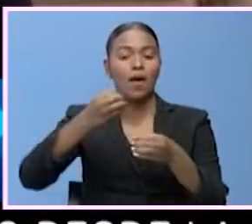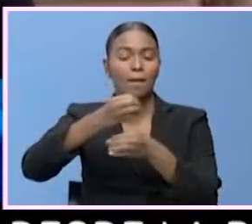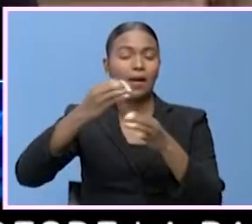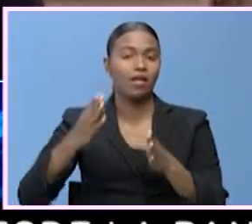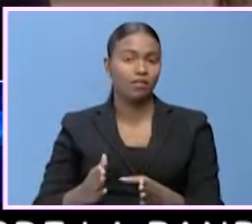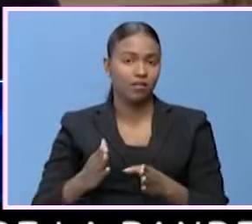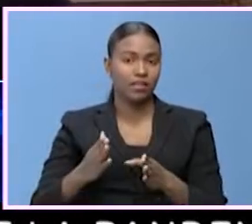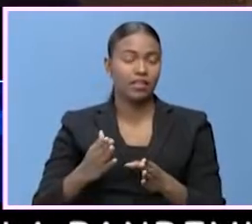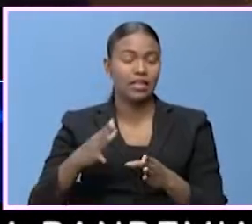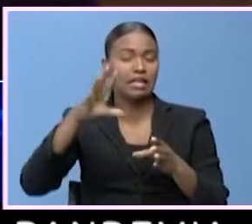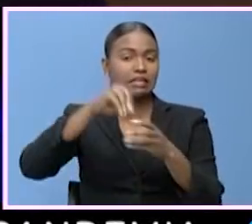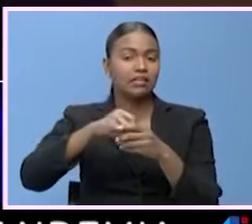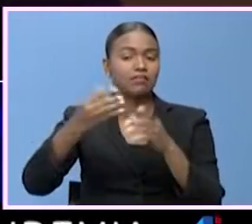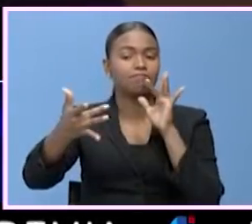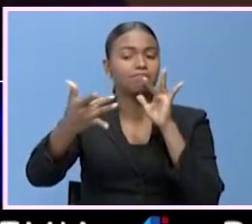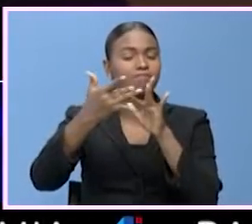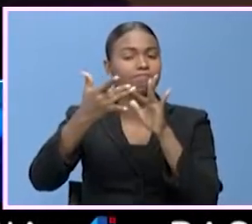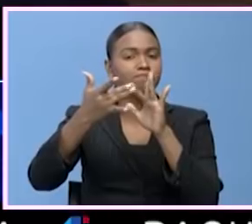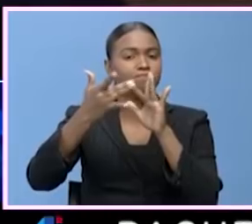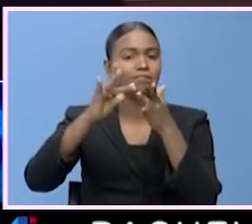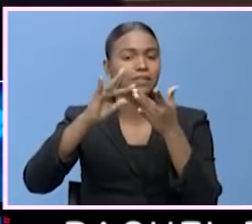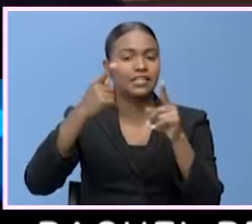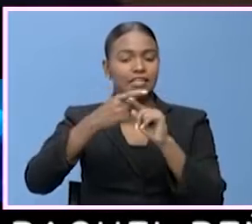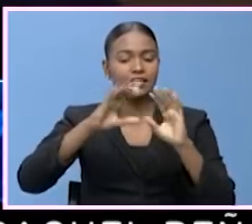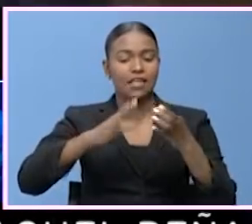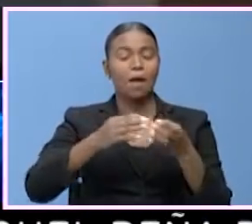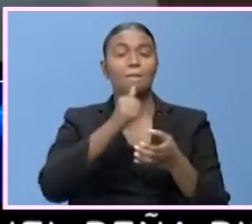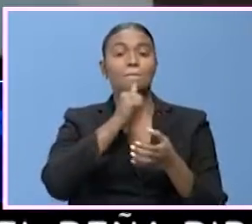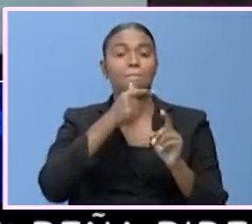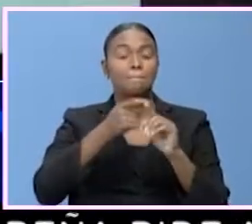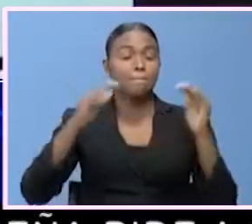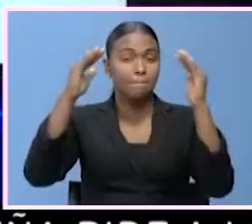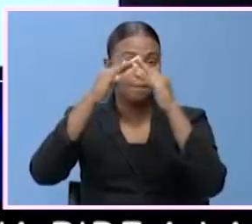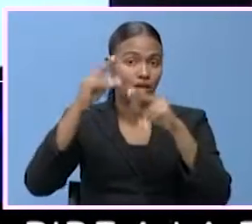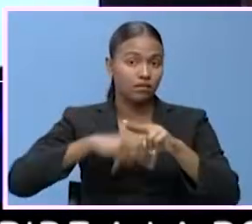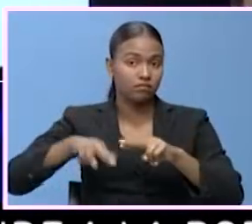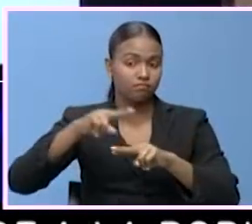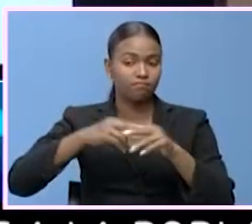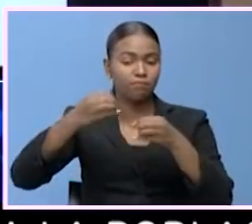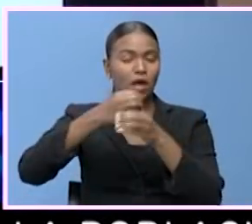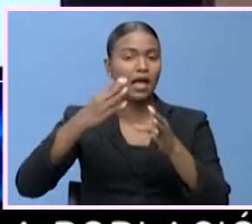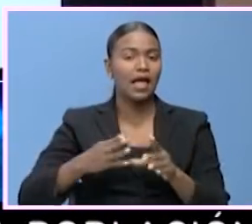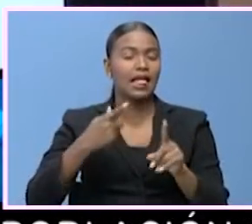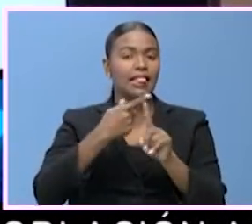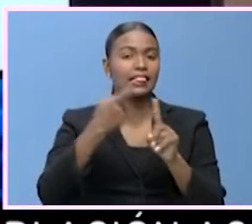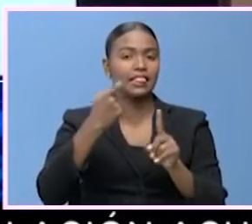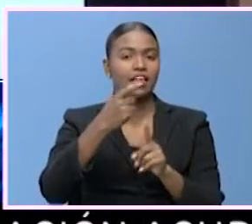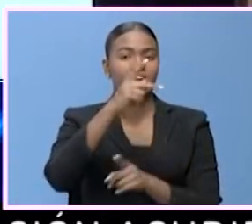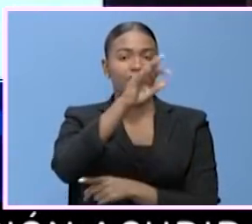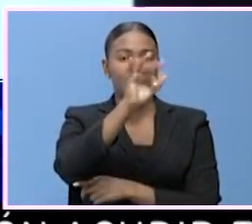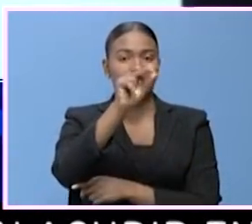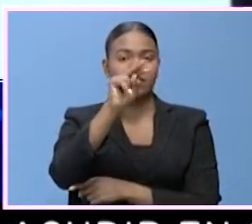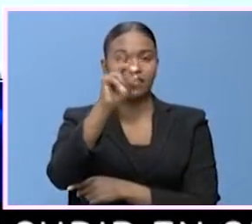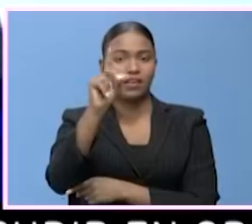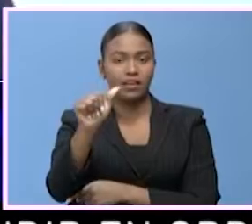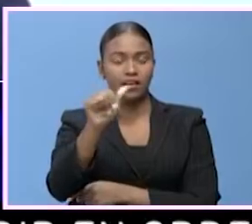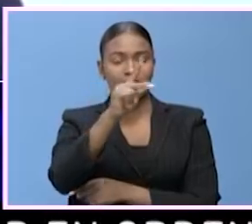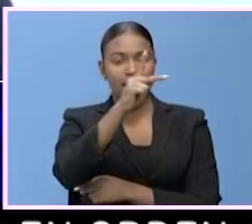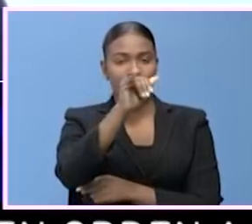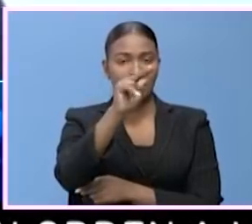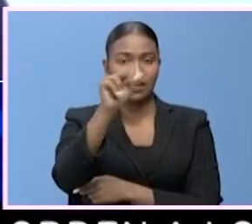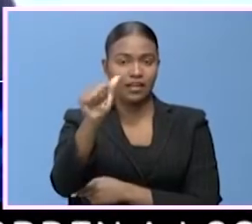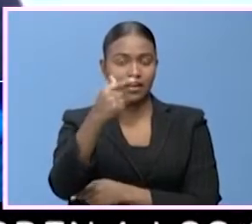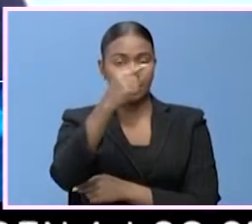embajadores, quien hizo la conexión desde el salón privado del Palacio Nacional. Los embajadores de Finlandia, Kenia,